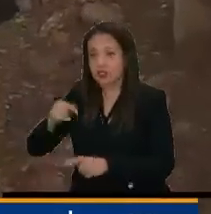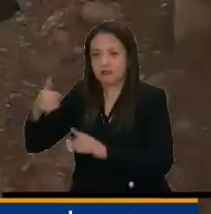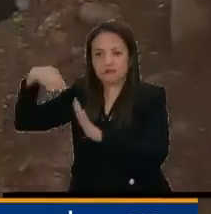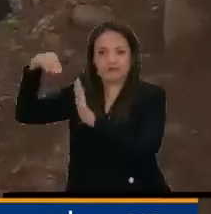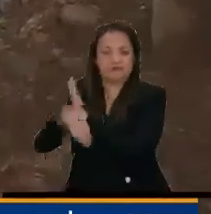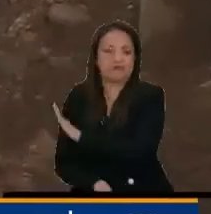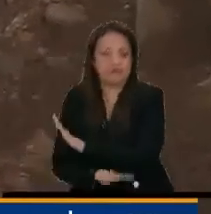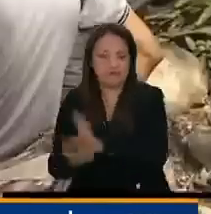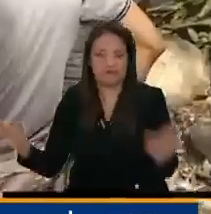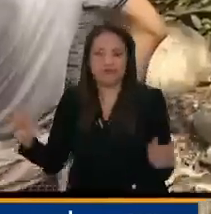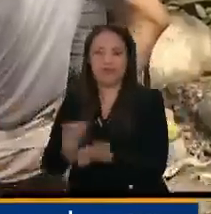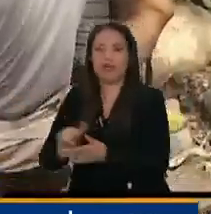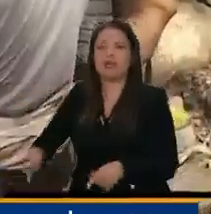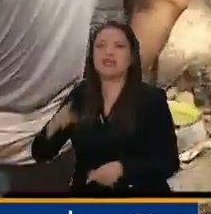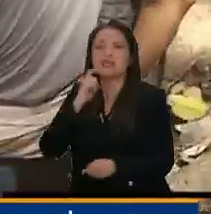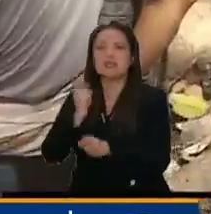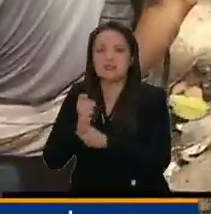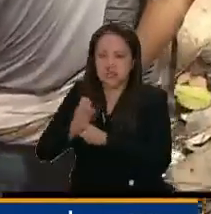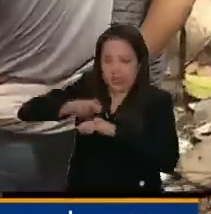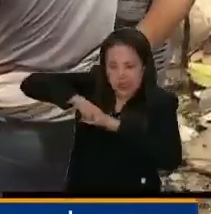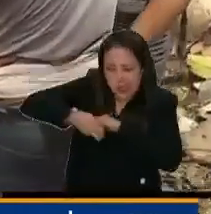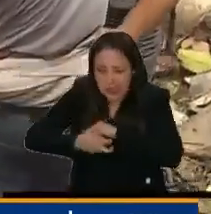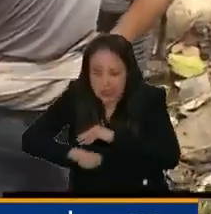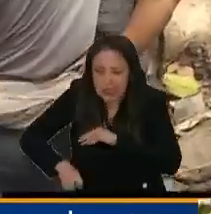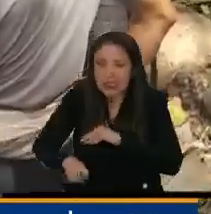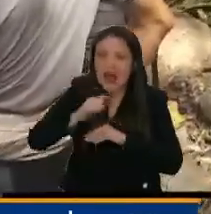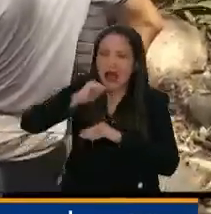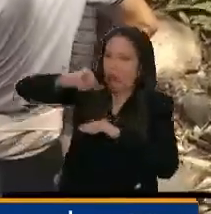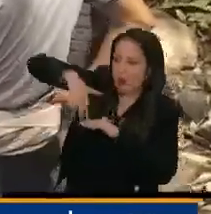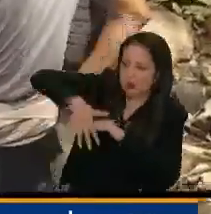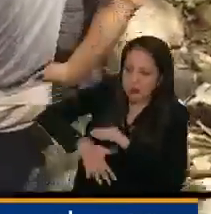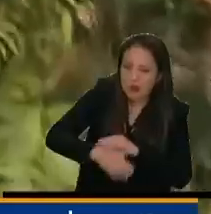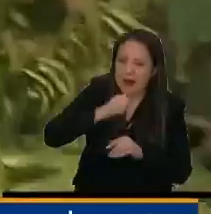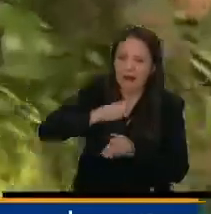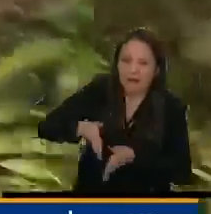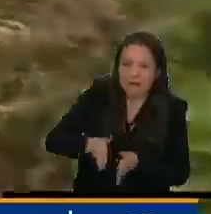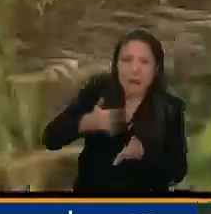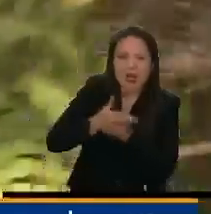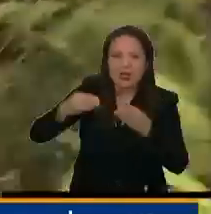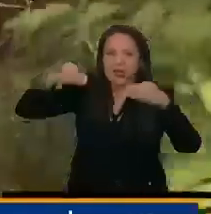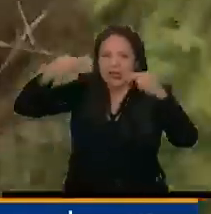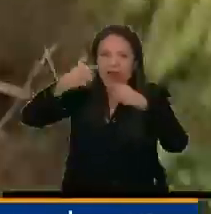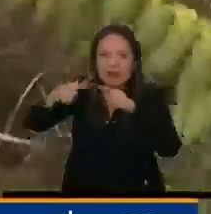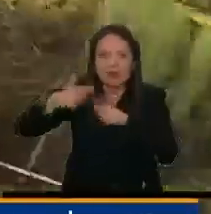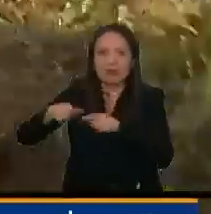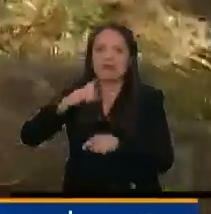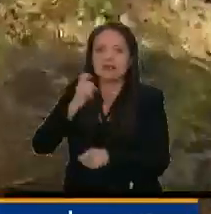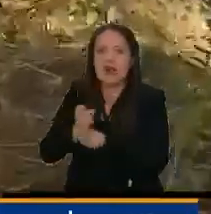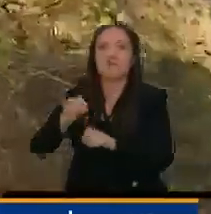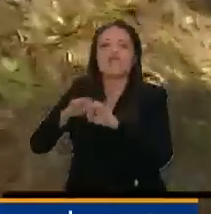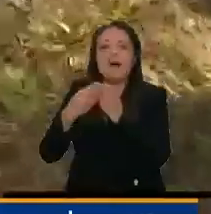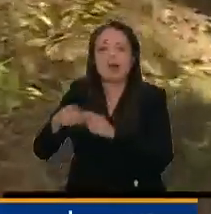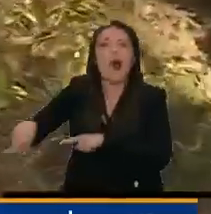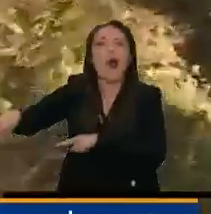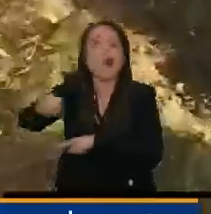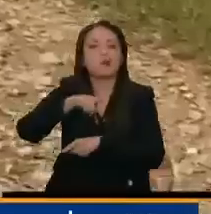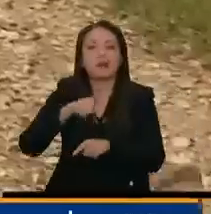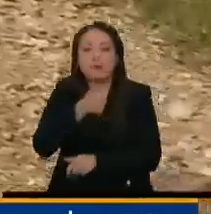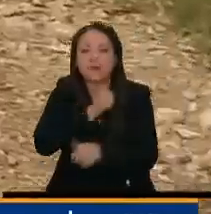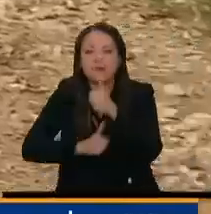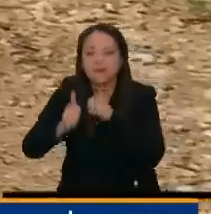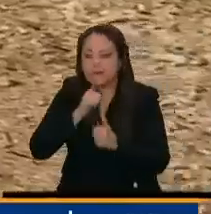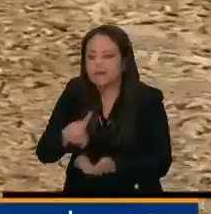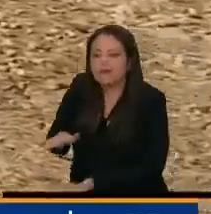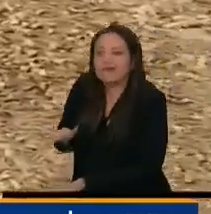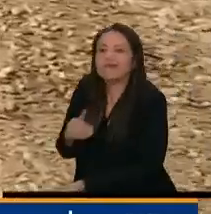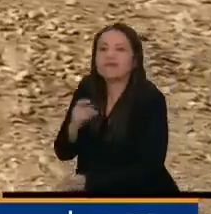la que hay que pasar peligrosos riscos y deslizamientos de lodo y tierra, hay familias que quedaron atrapadas en la zona y que están sobreviviendo con lo único